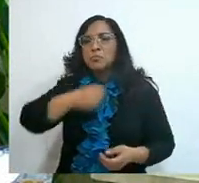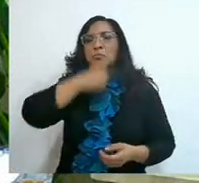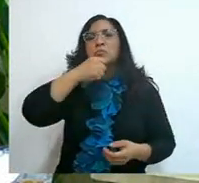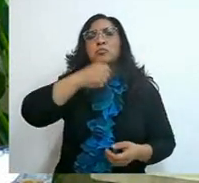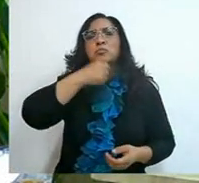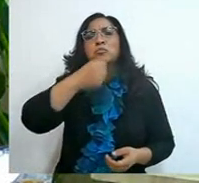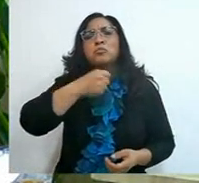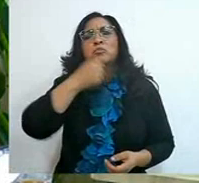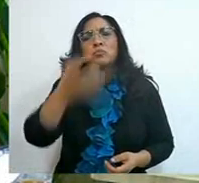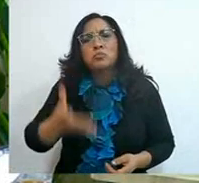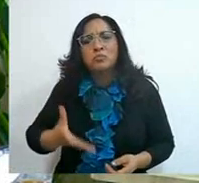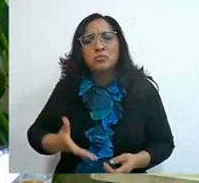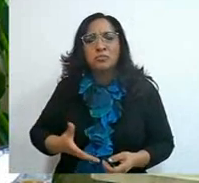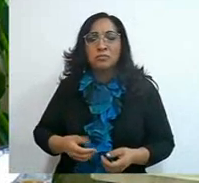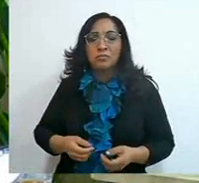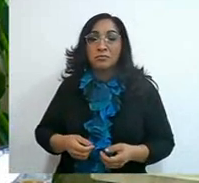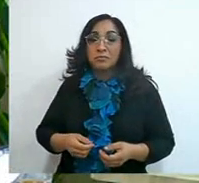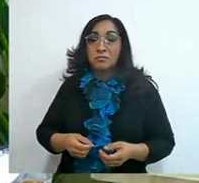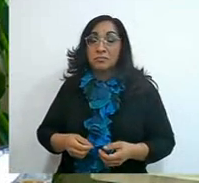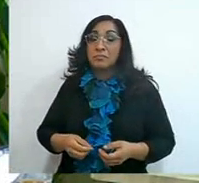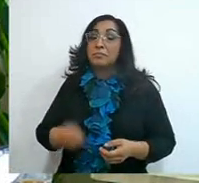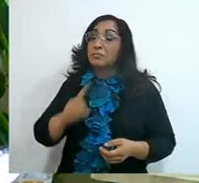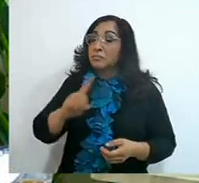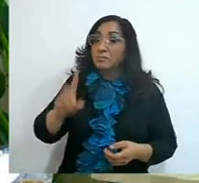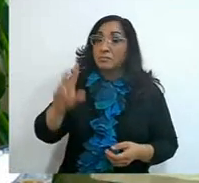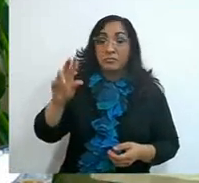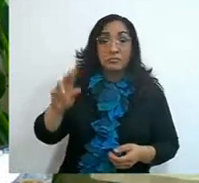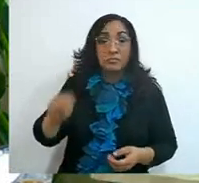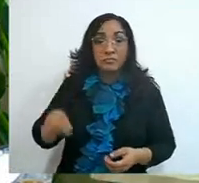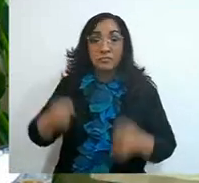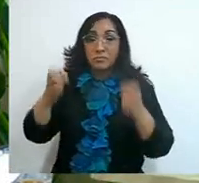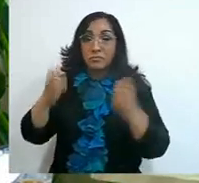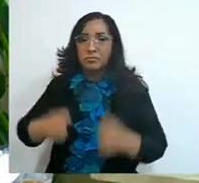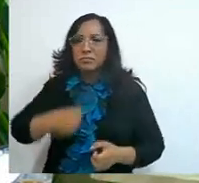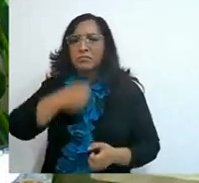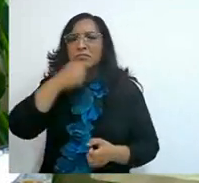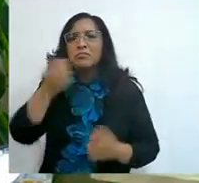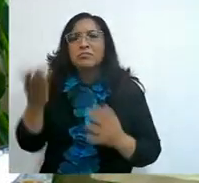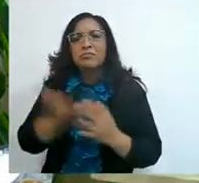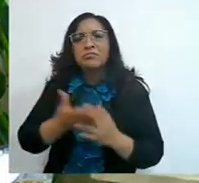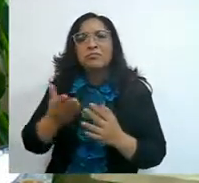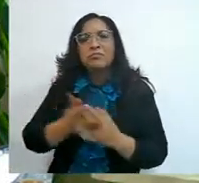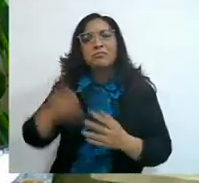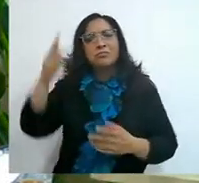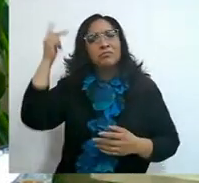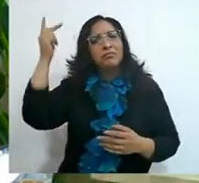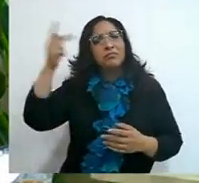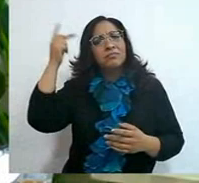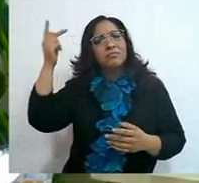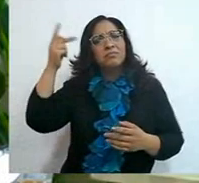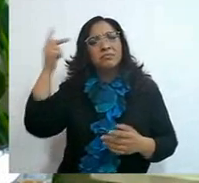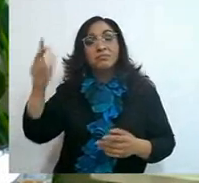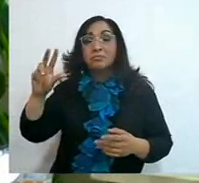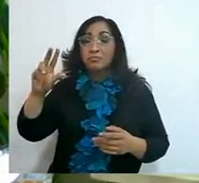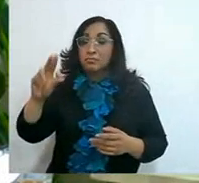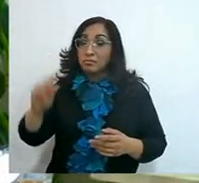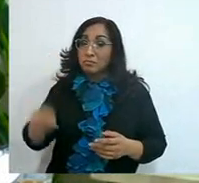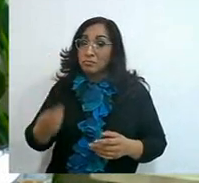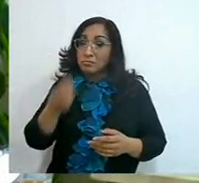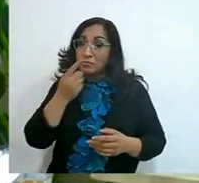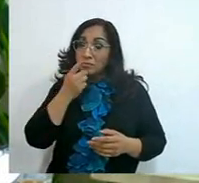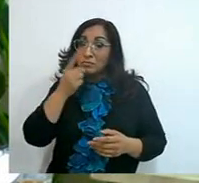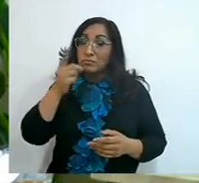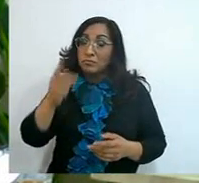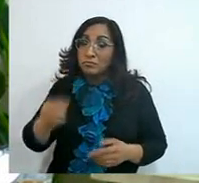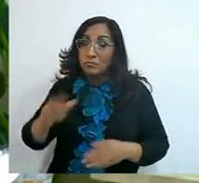chismarajo que atenta, no andarás chismeando en medio de tu pueblo, acabamos de oírlo. No atentarás